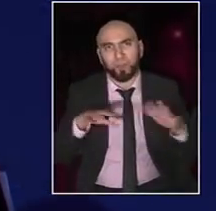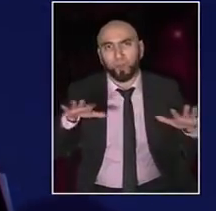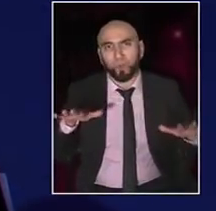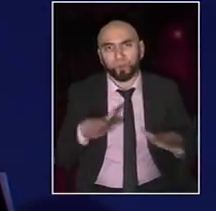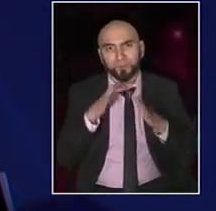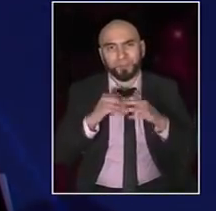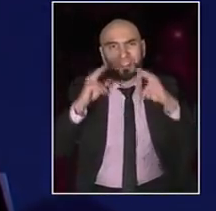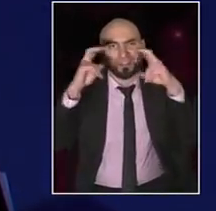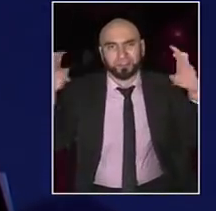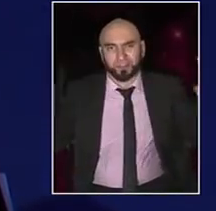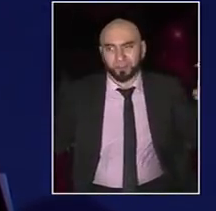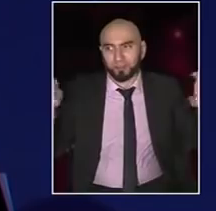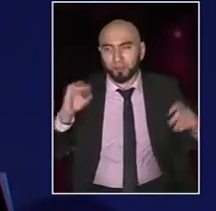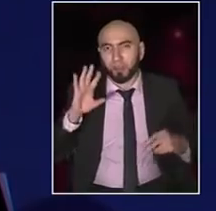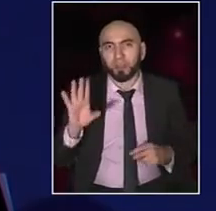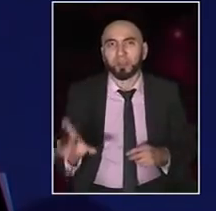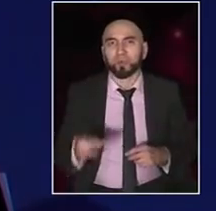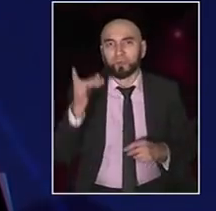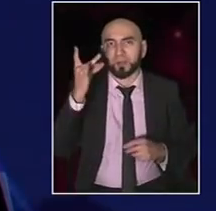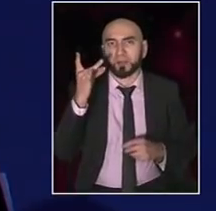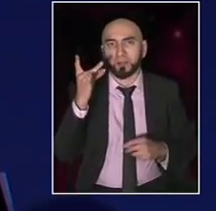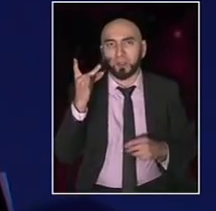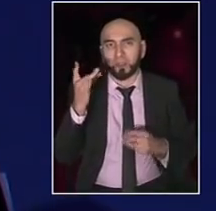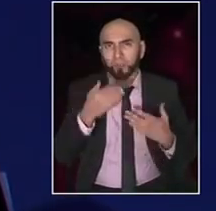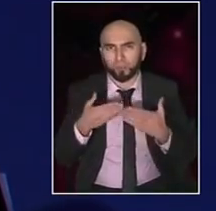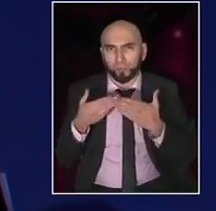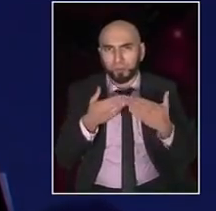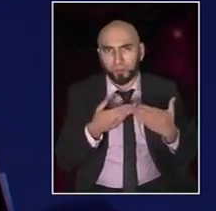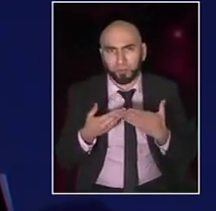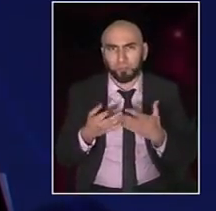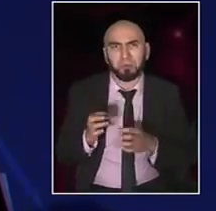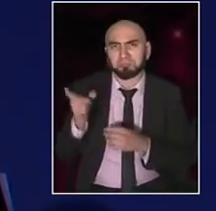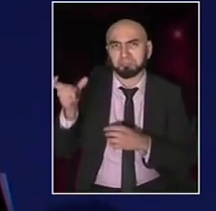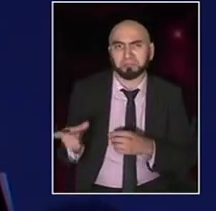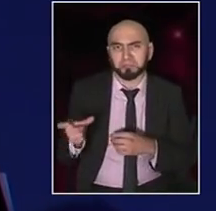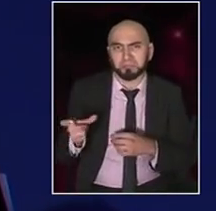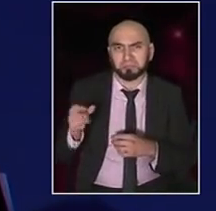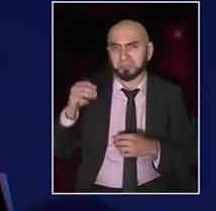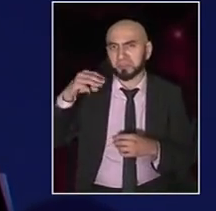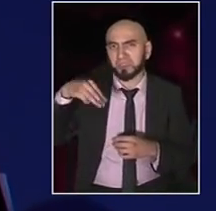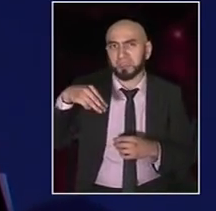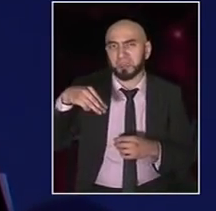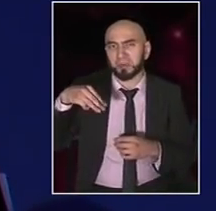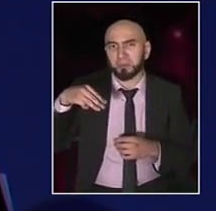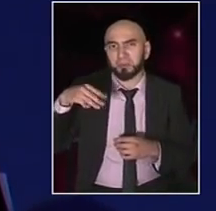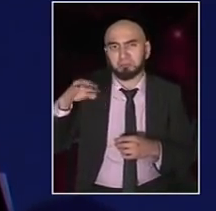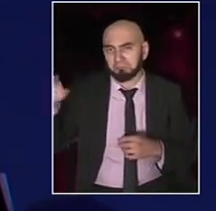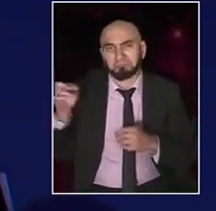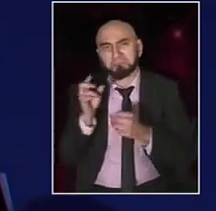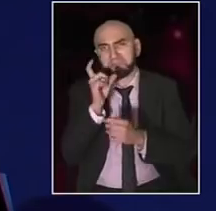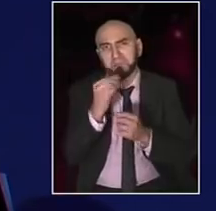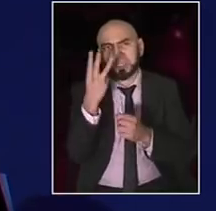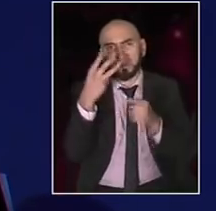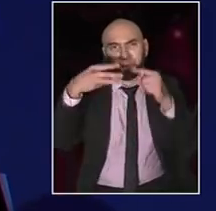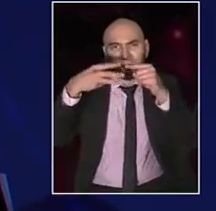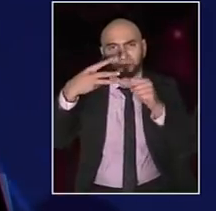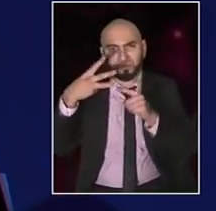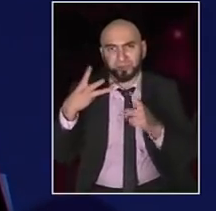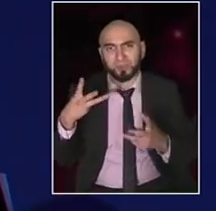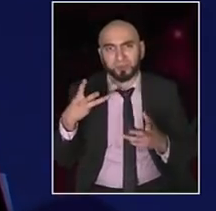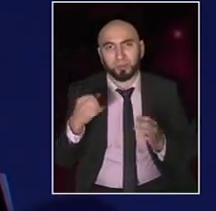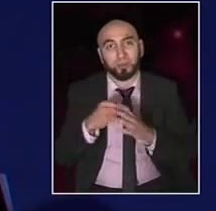electricidad descubierta y estudiada por Michael Faraday, Nikola Tesla y Benjamin Franklin. La invención